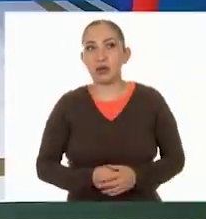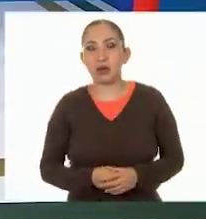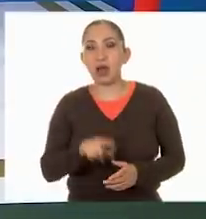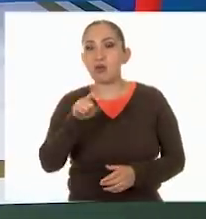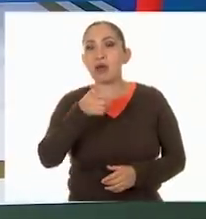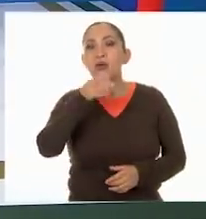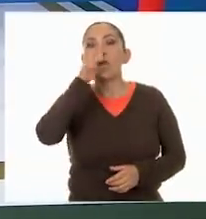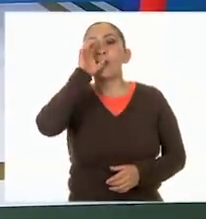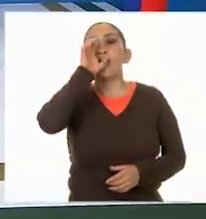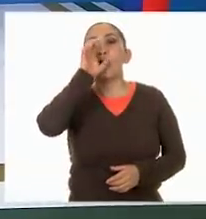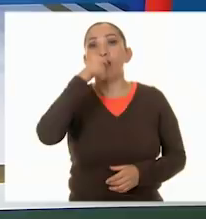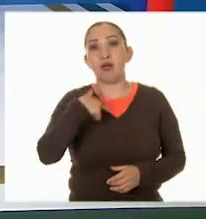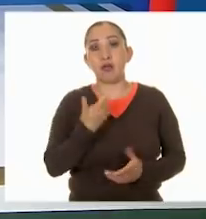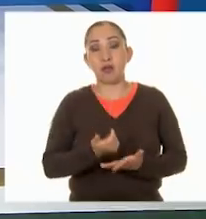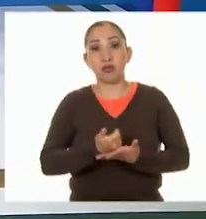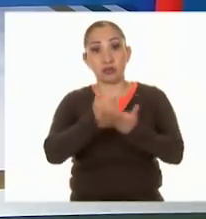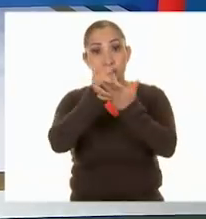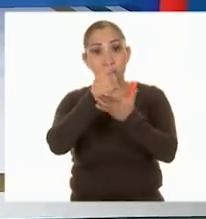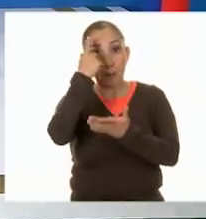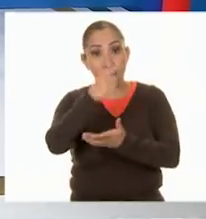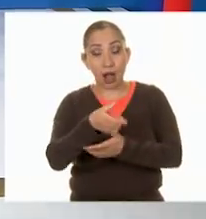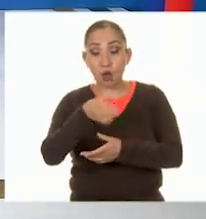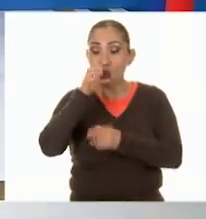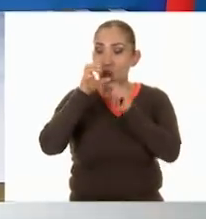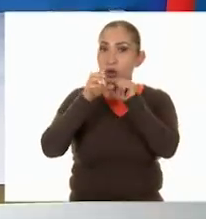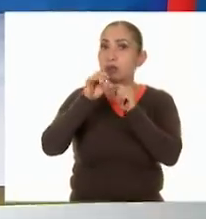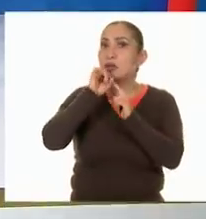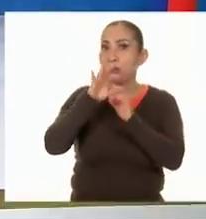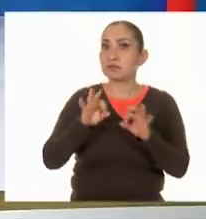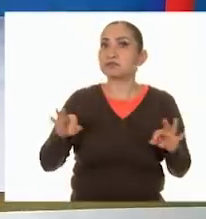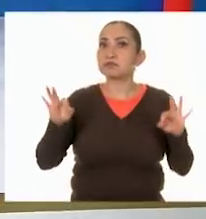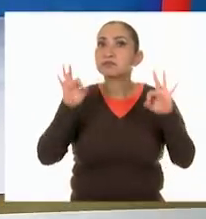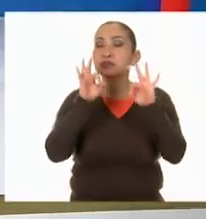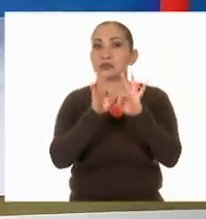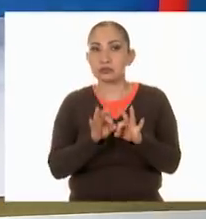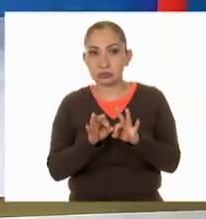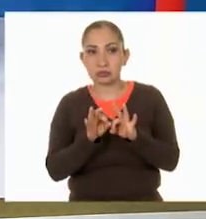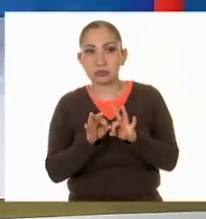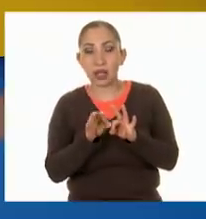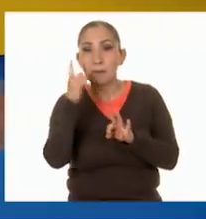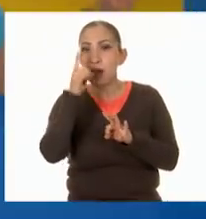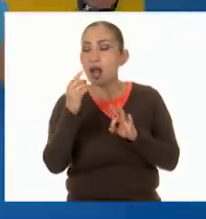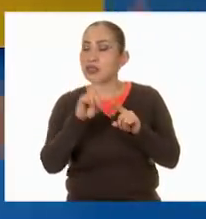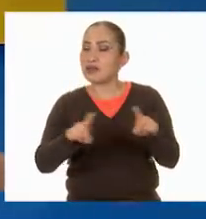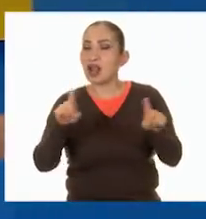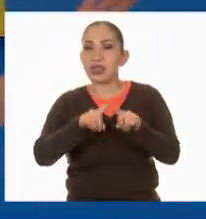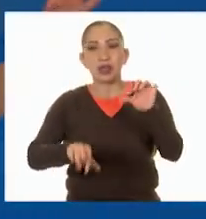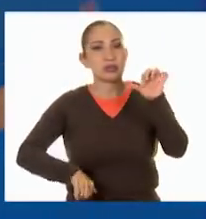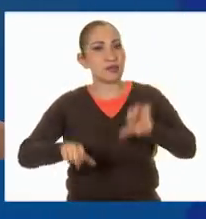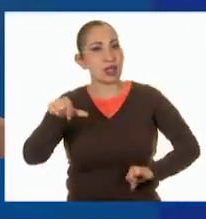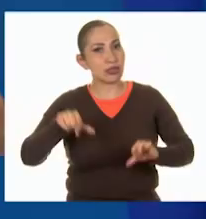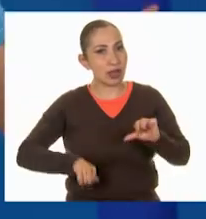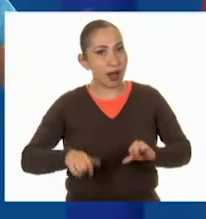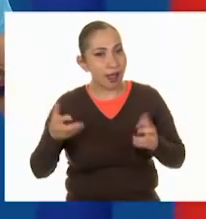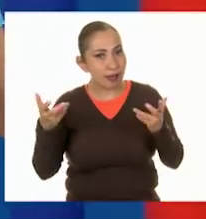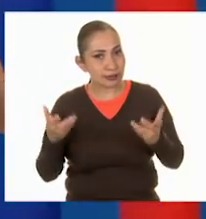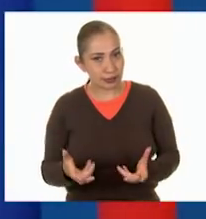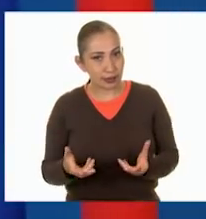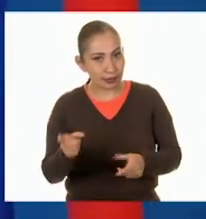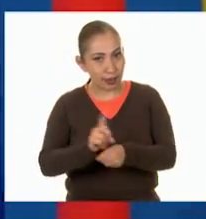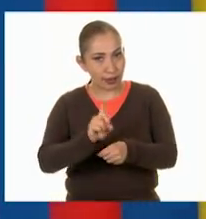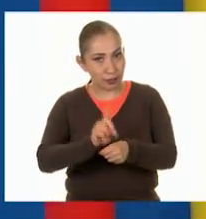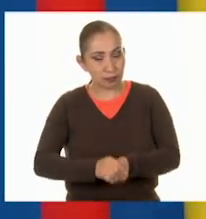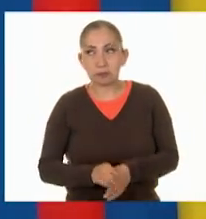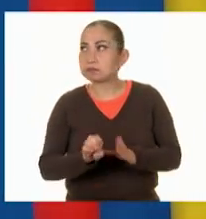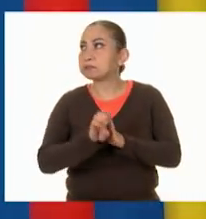Refresca. Porque el agua no solo la utilizamos para beber, recuerda que es muy importante también para muchas actividades que realizamos